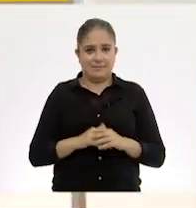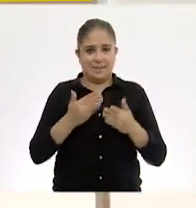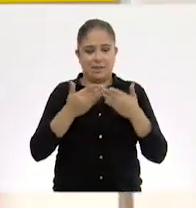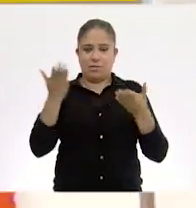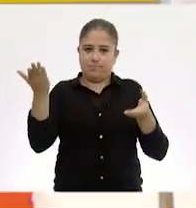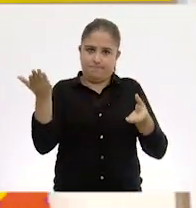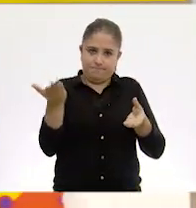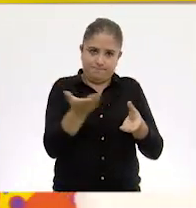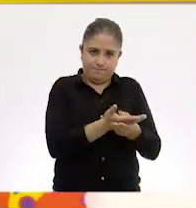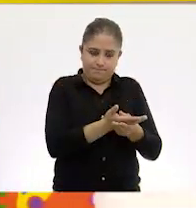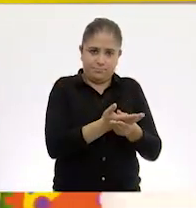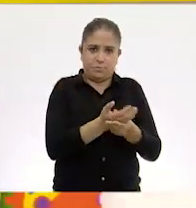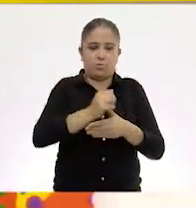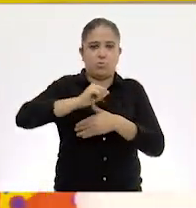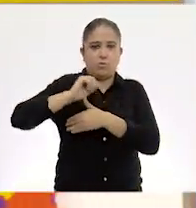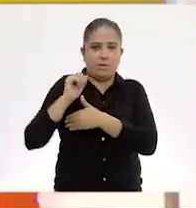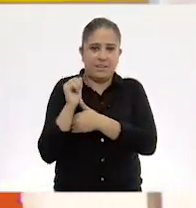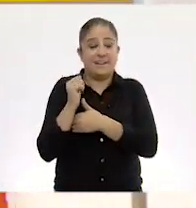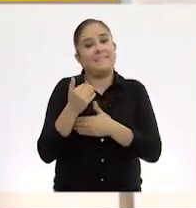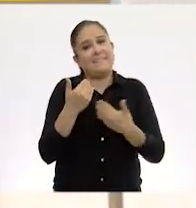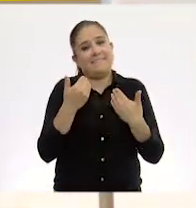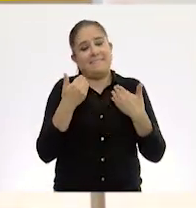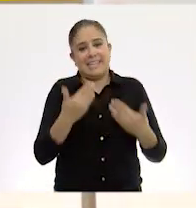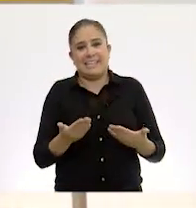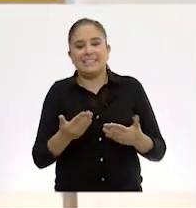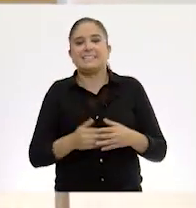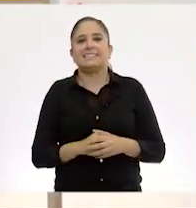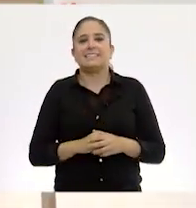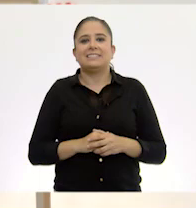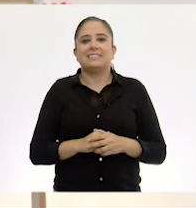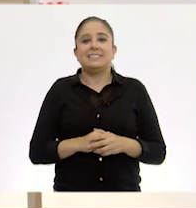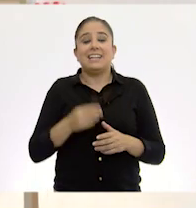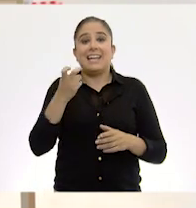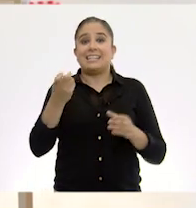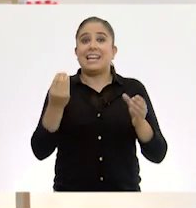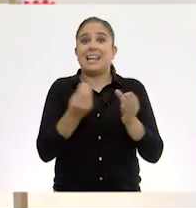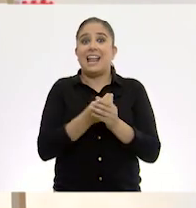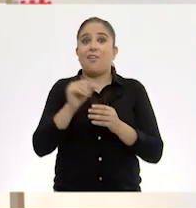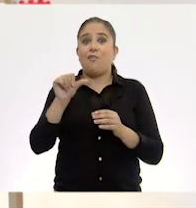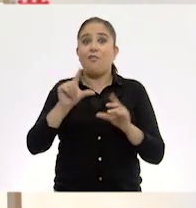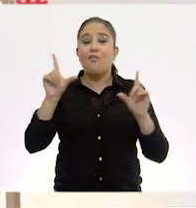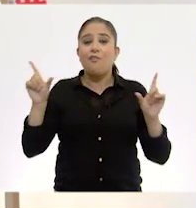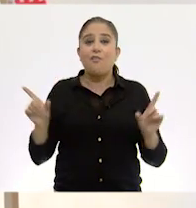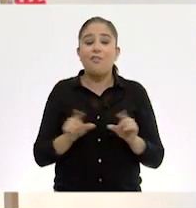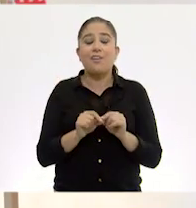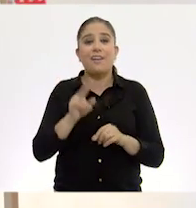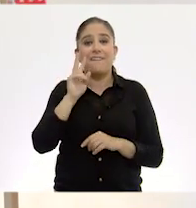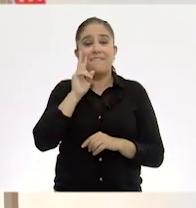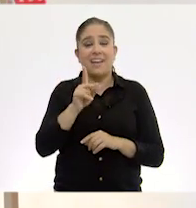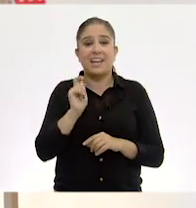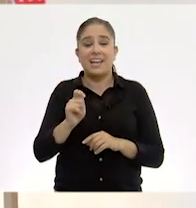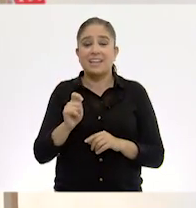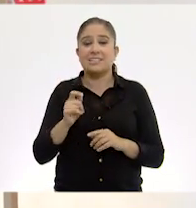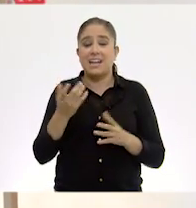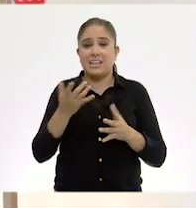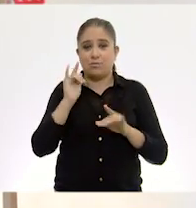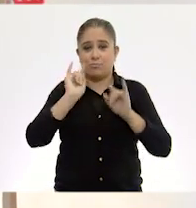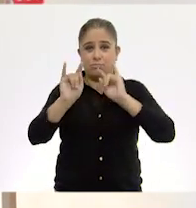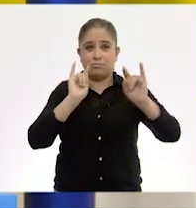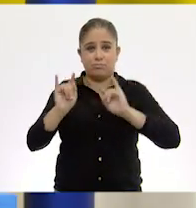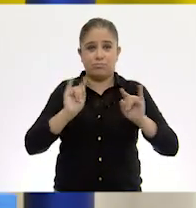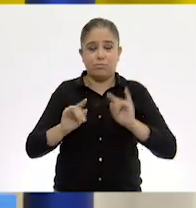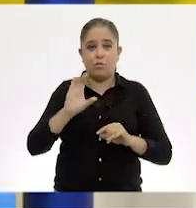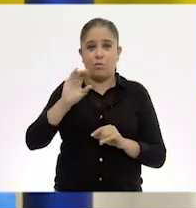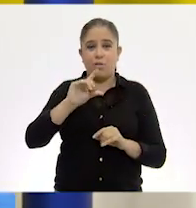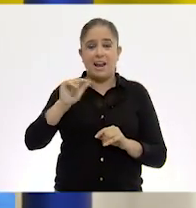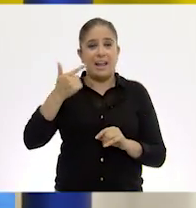sí. ahorita. Y bueno, eso es la clase de hoy. Vimos la técnica del collage. Y